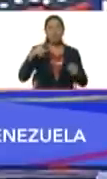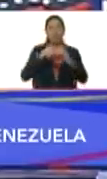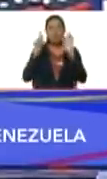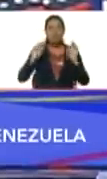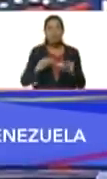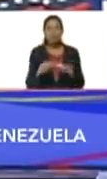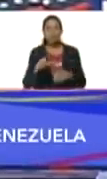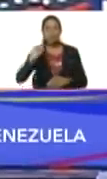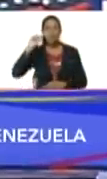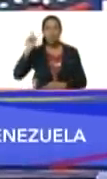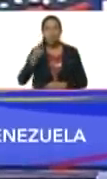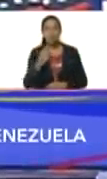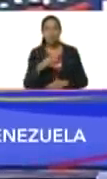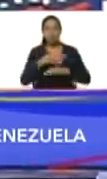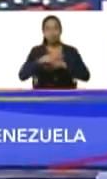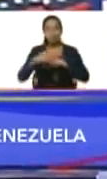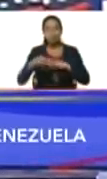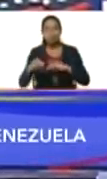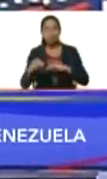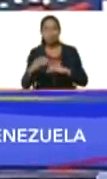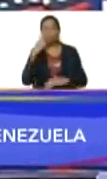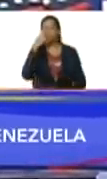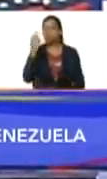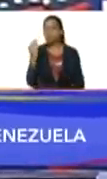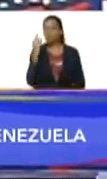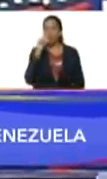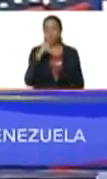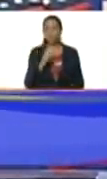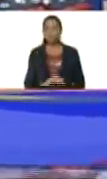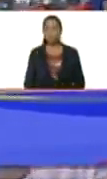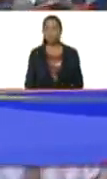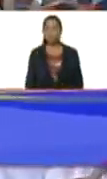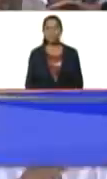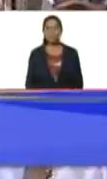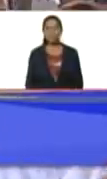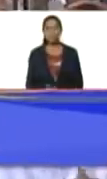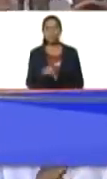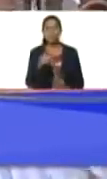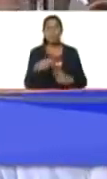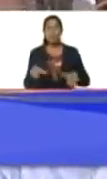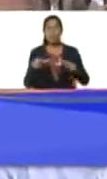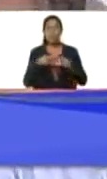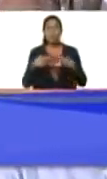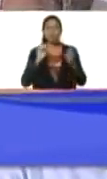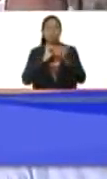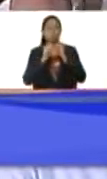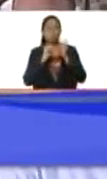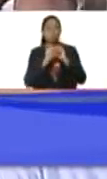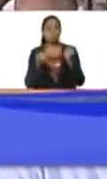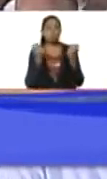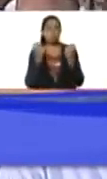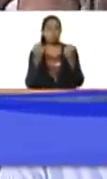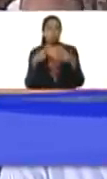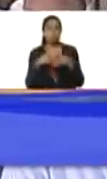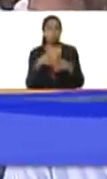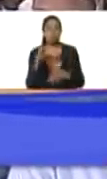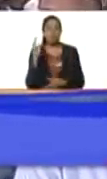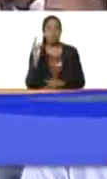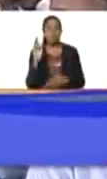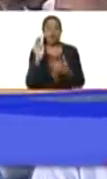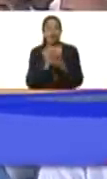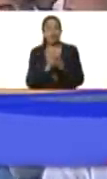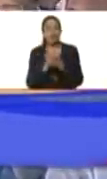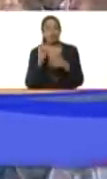de Guatire, del municipio Zamora. Aquí en este gimnasio, querido compañero Héctor